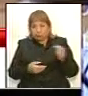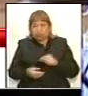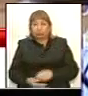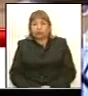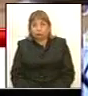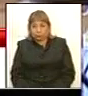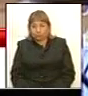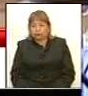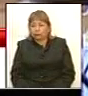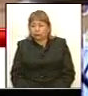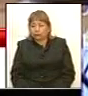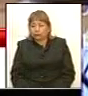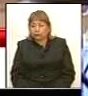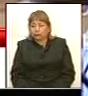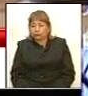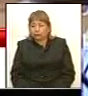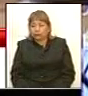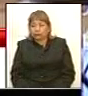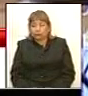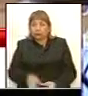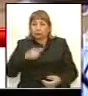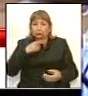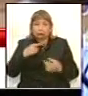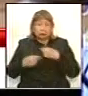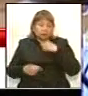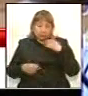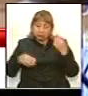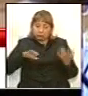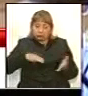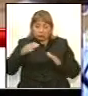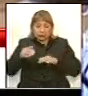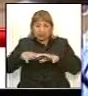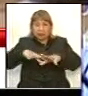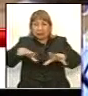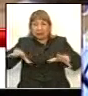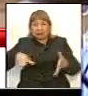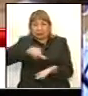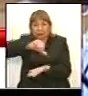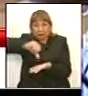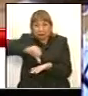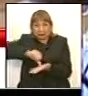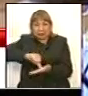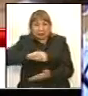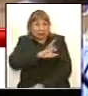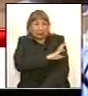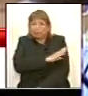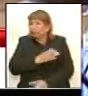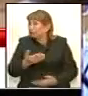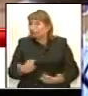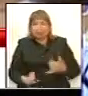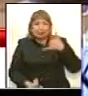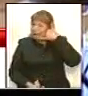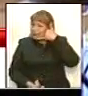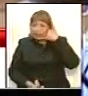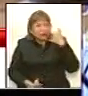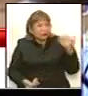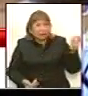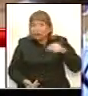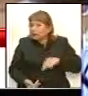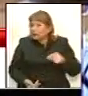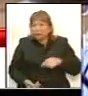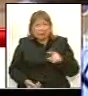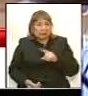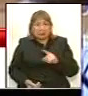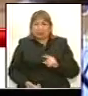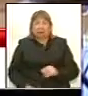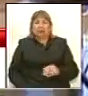Le digo algo más. Los cadáveres que estaban en la plaza de armas, confiscar y todo, no tenían dónde llevarlos. Y el señor